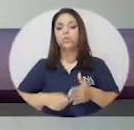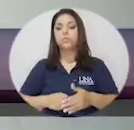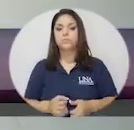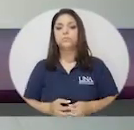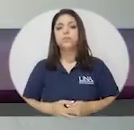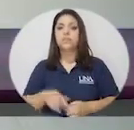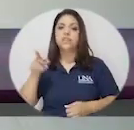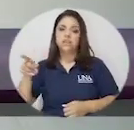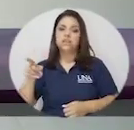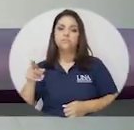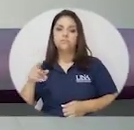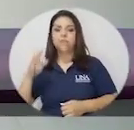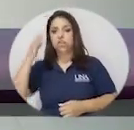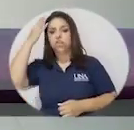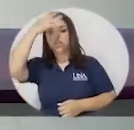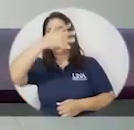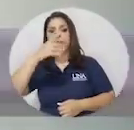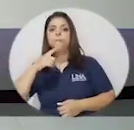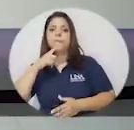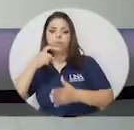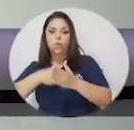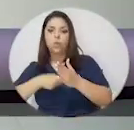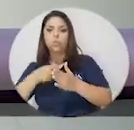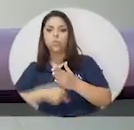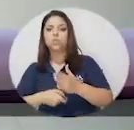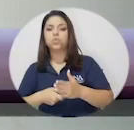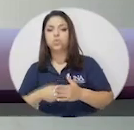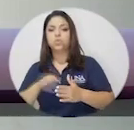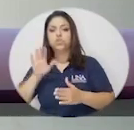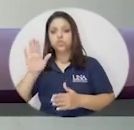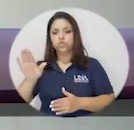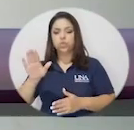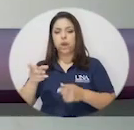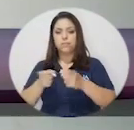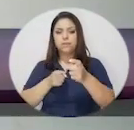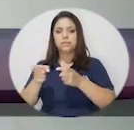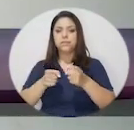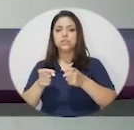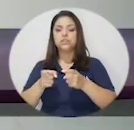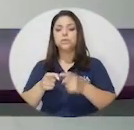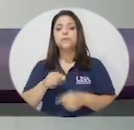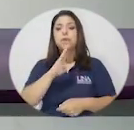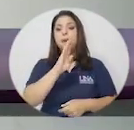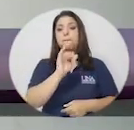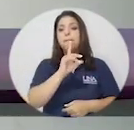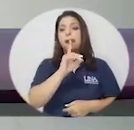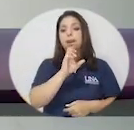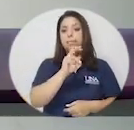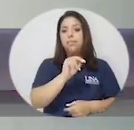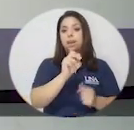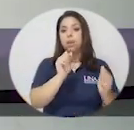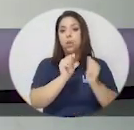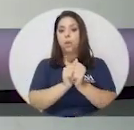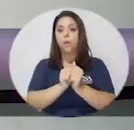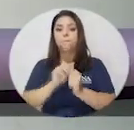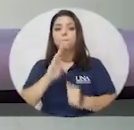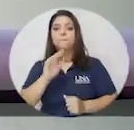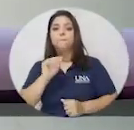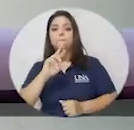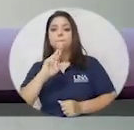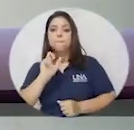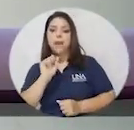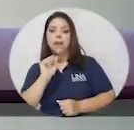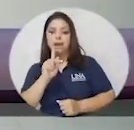Trump. Biden fue vicepresidente con Barack Obama y en esa administración tampoco se dieron grandes cambios en el